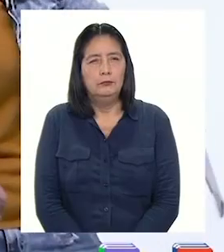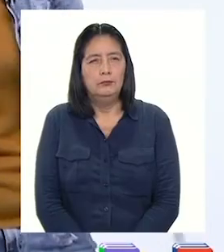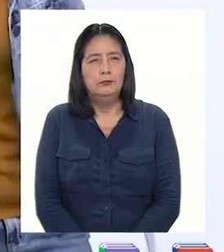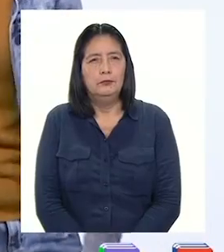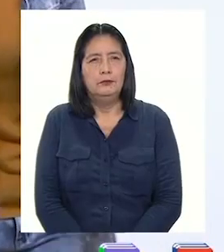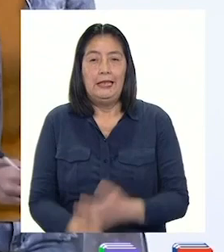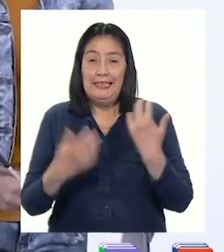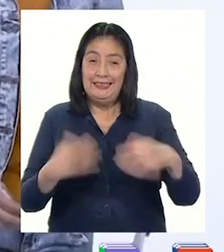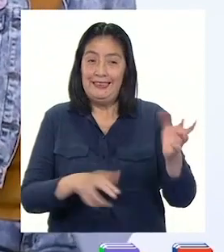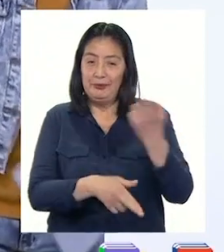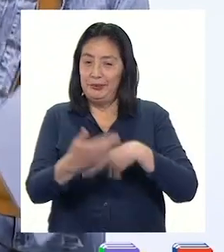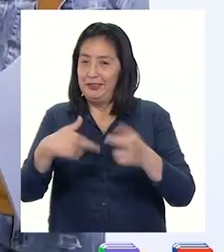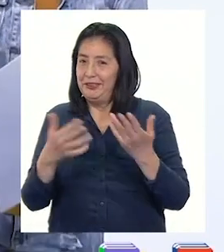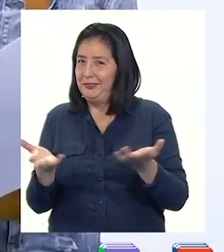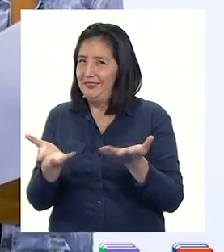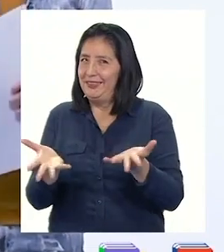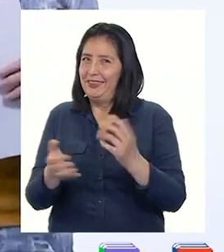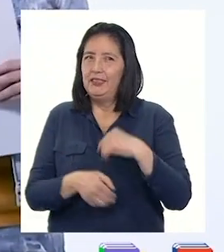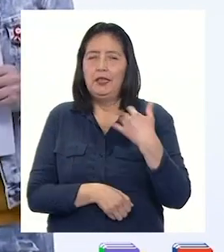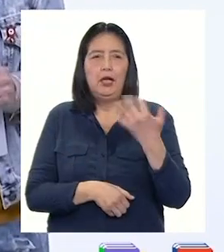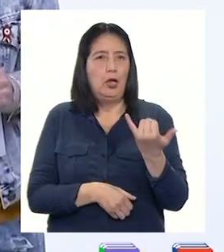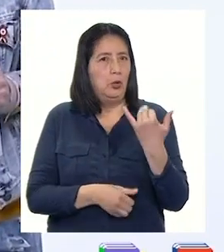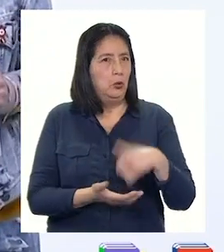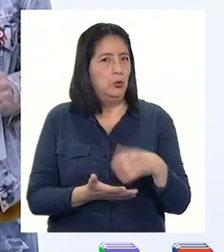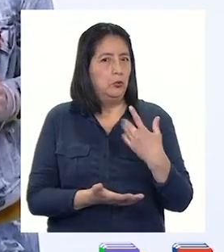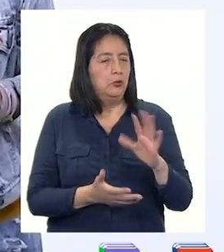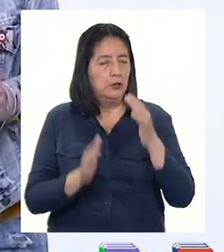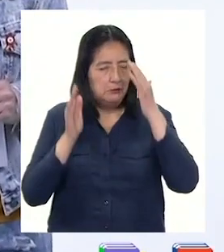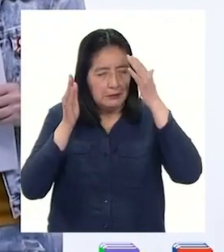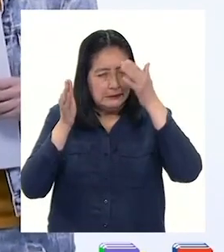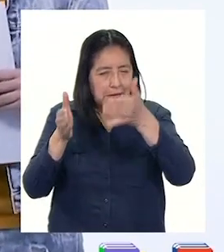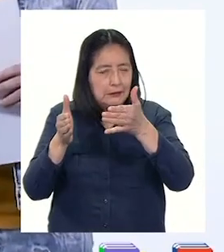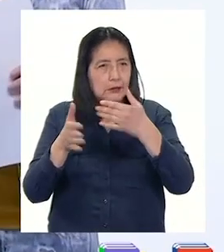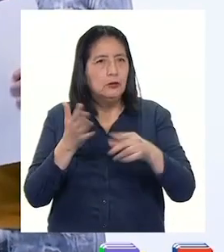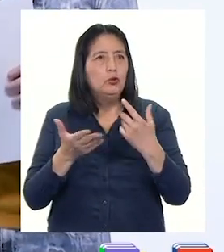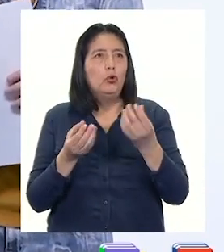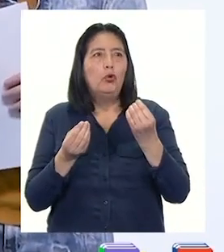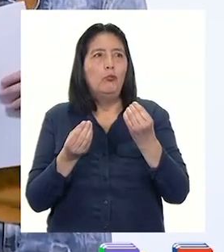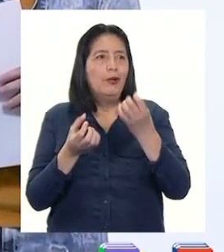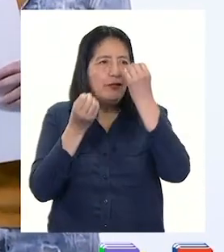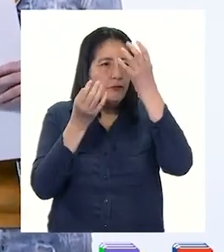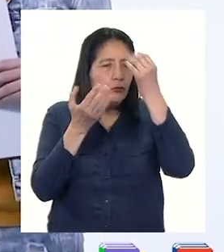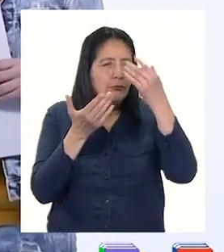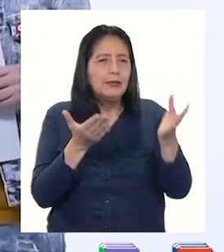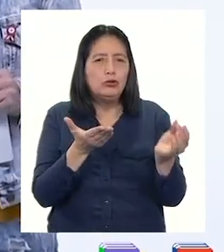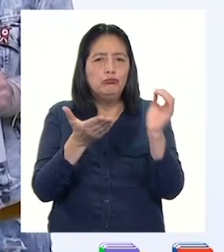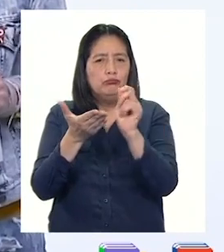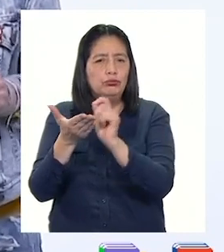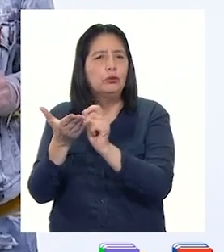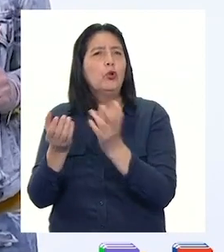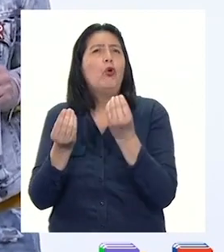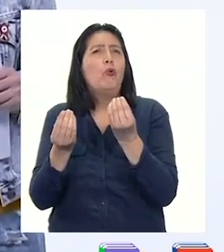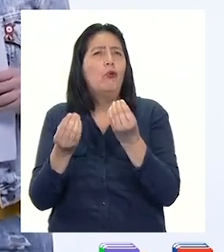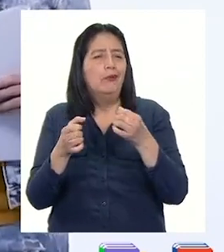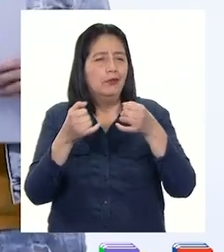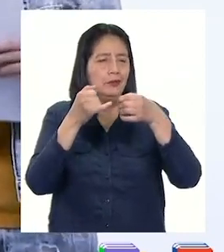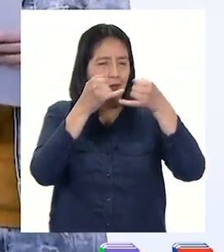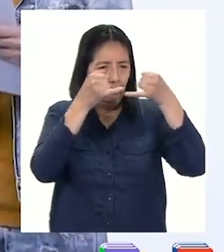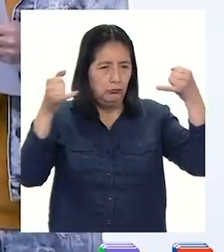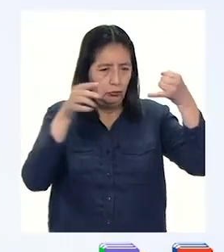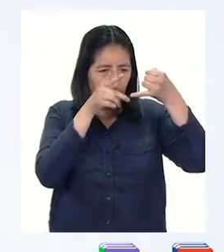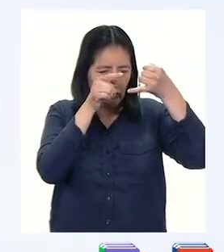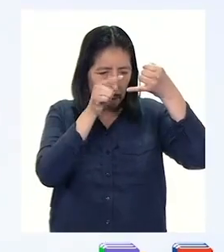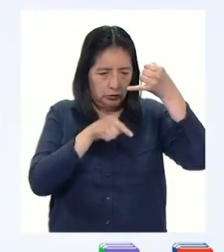¡Bienvenidos! Ya estamos de vuelta aquí en el programa. En esta parte nos centraremos en el registro de la información a través de los quipus, así que muy